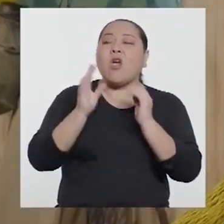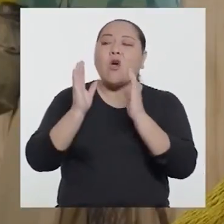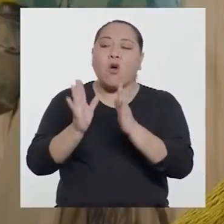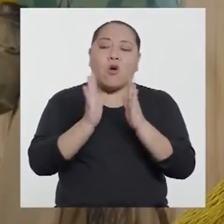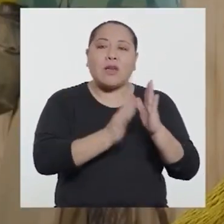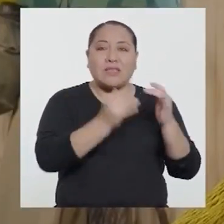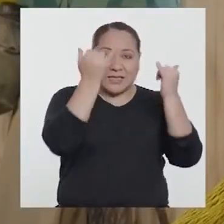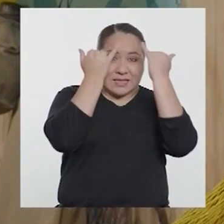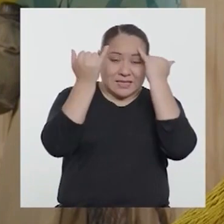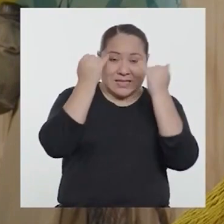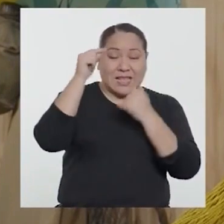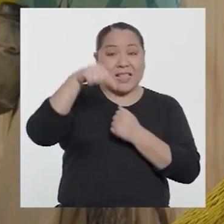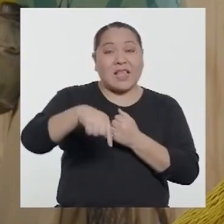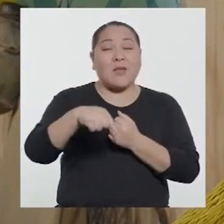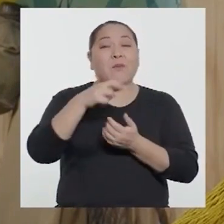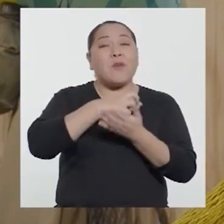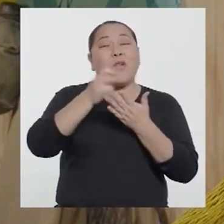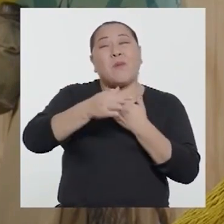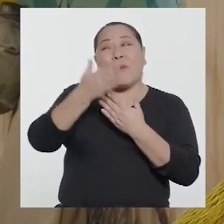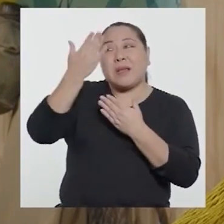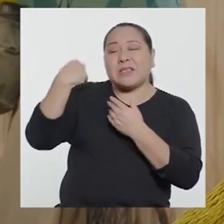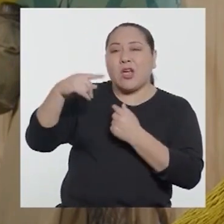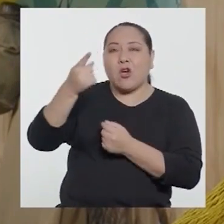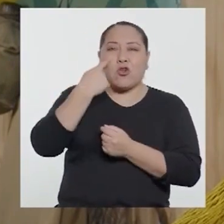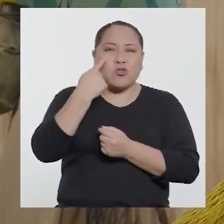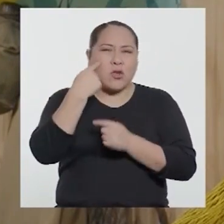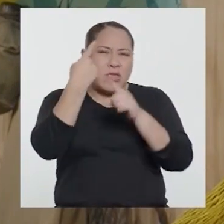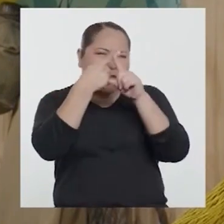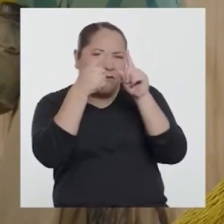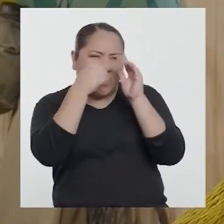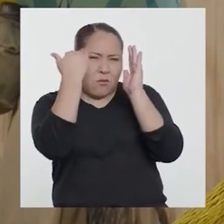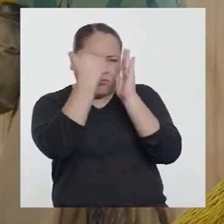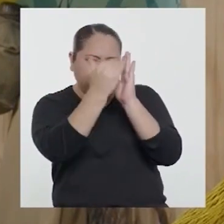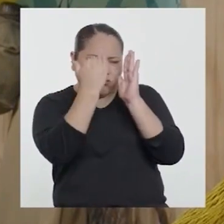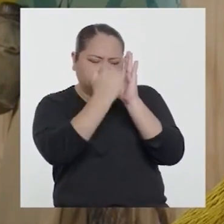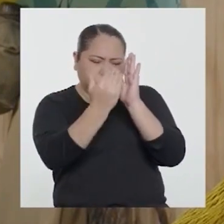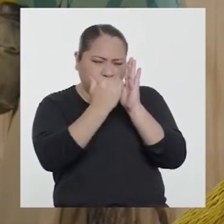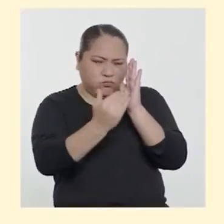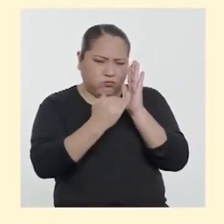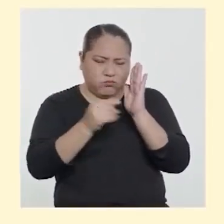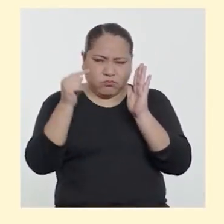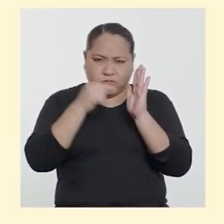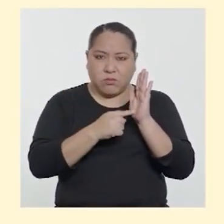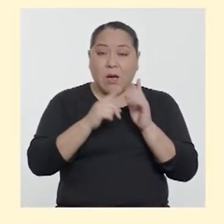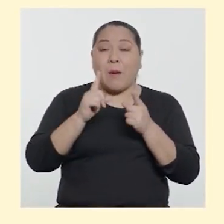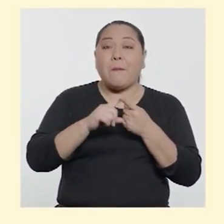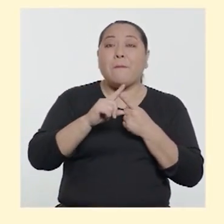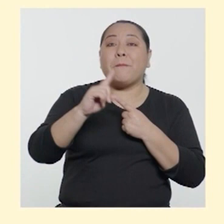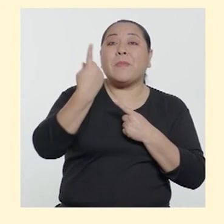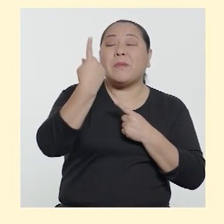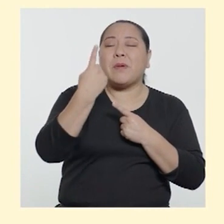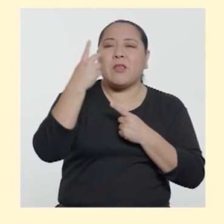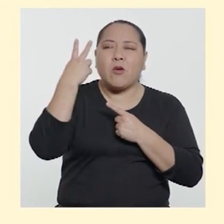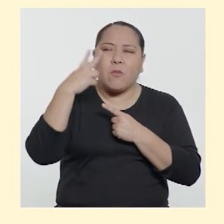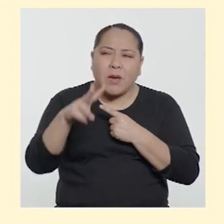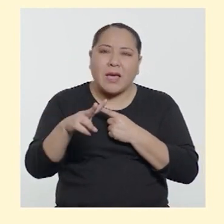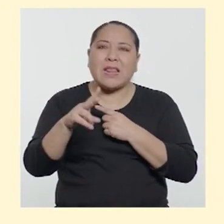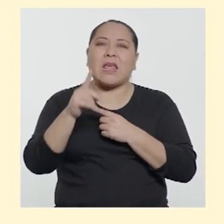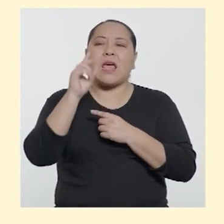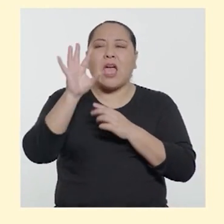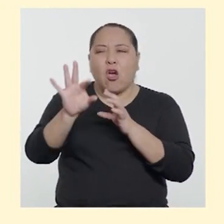organizar nuestras ideas, en el programa anterior conocimos una serie de pasos que debemos seguir. El primer paso